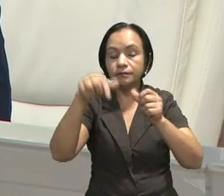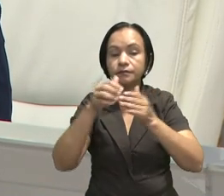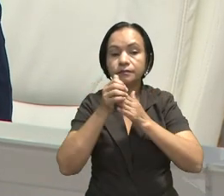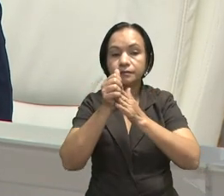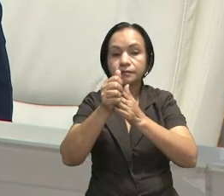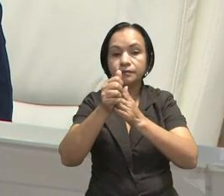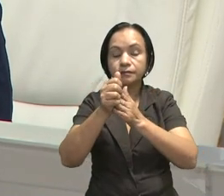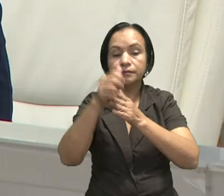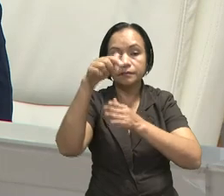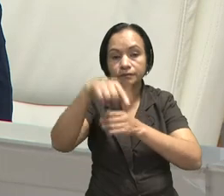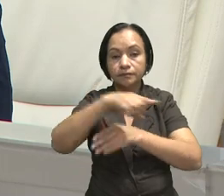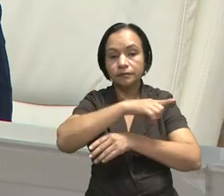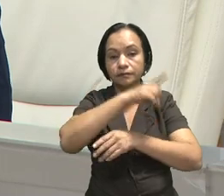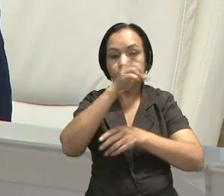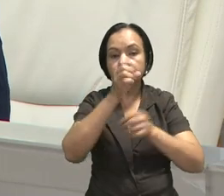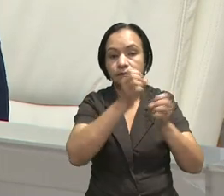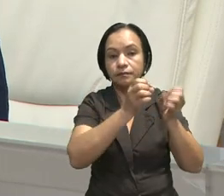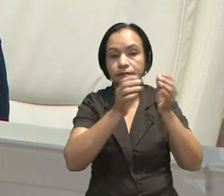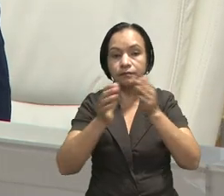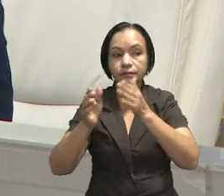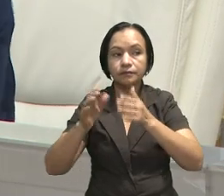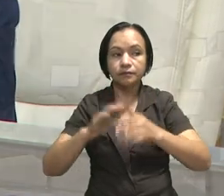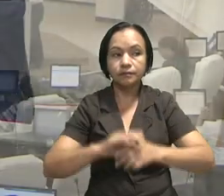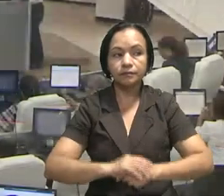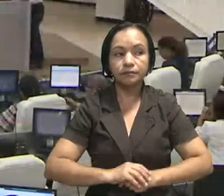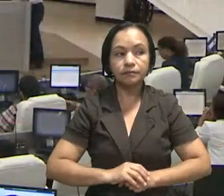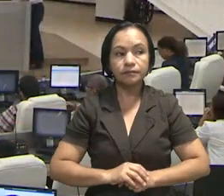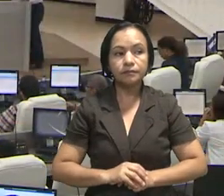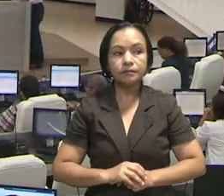orden del día.